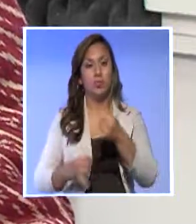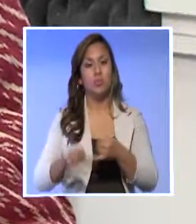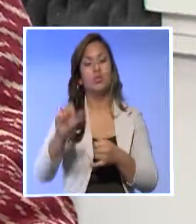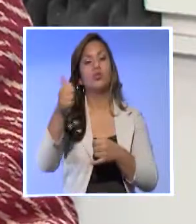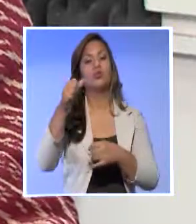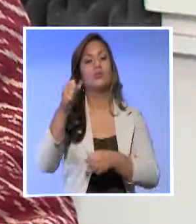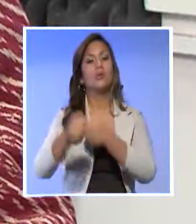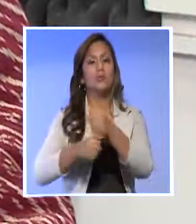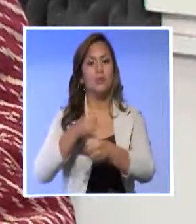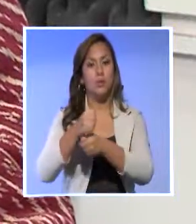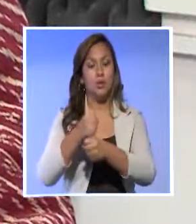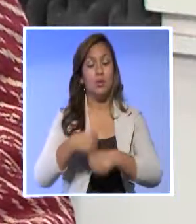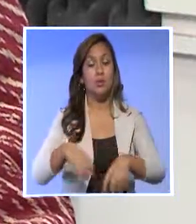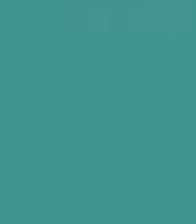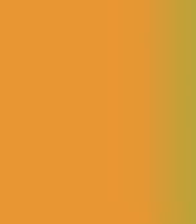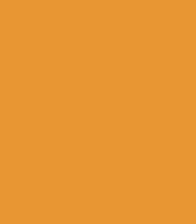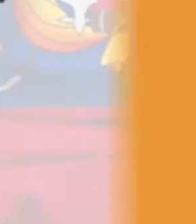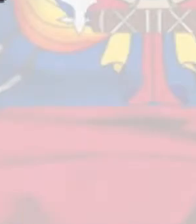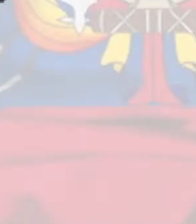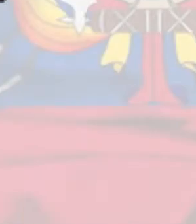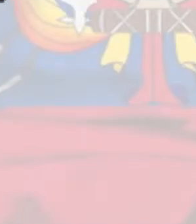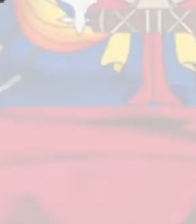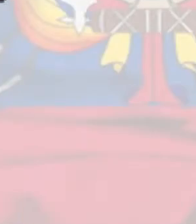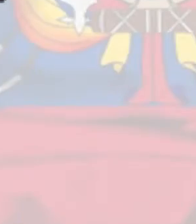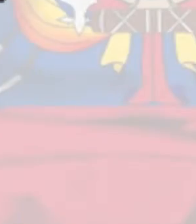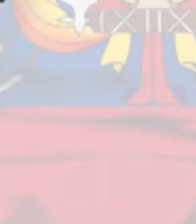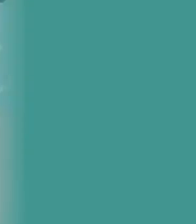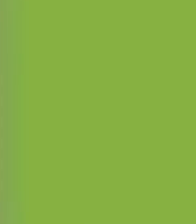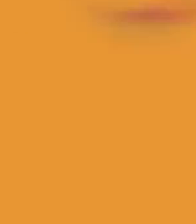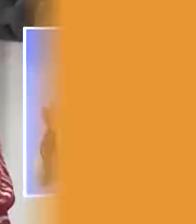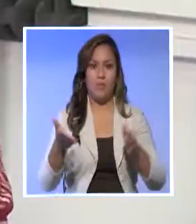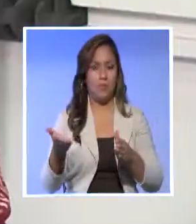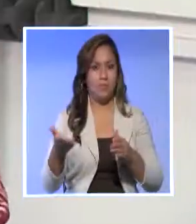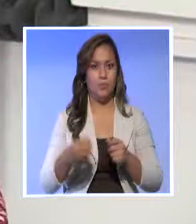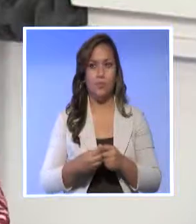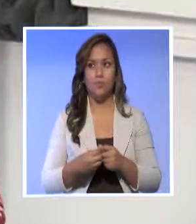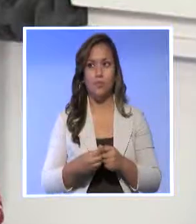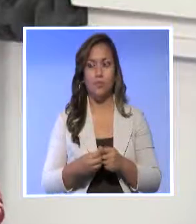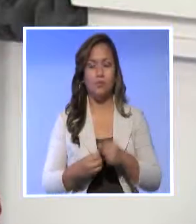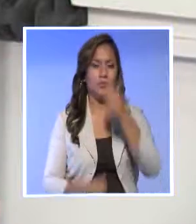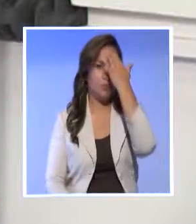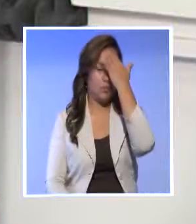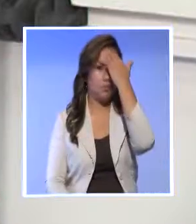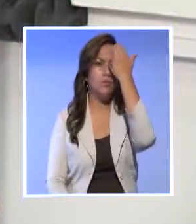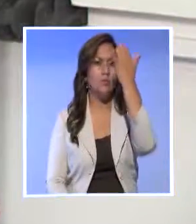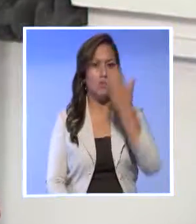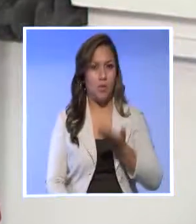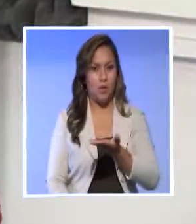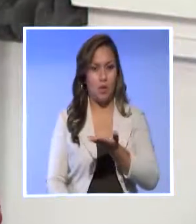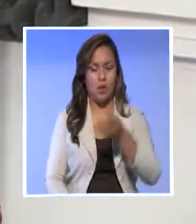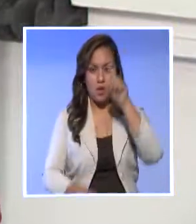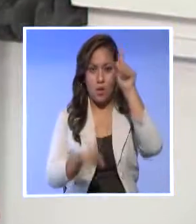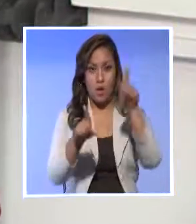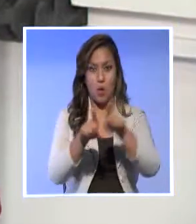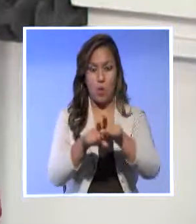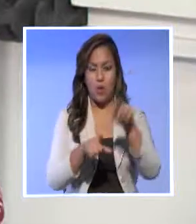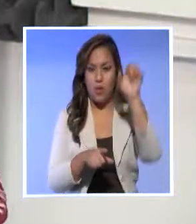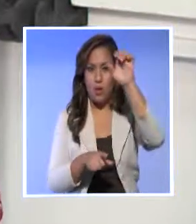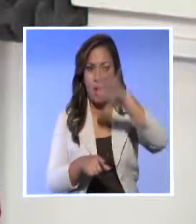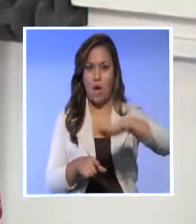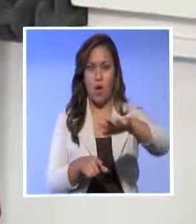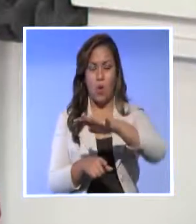en las 9 ciudades principales del país porque tiene importancia el acuerdo con unión europea